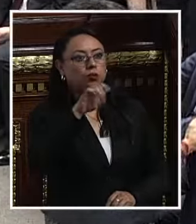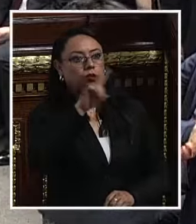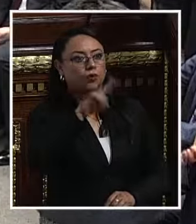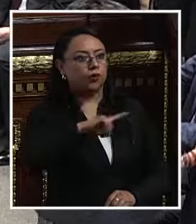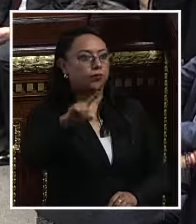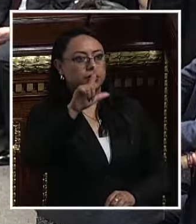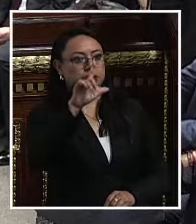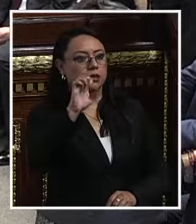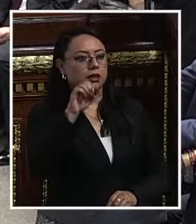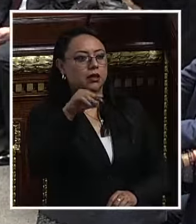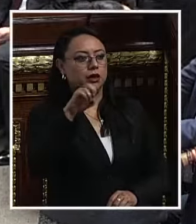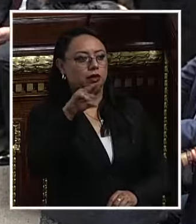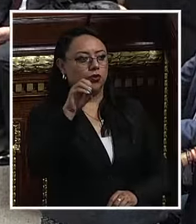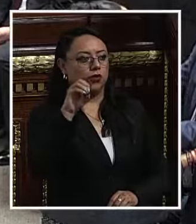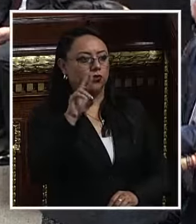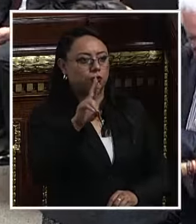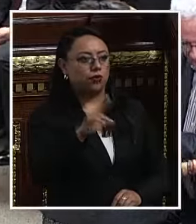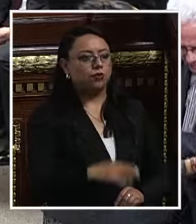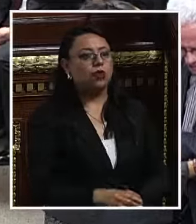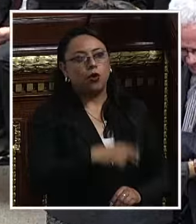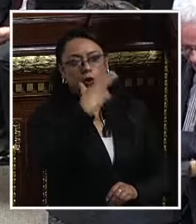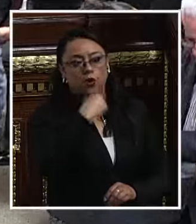González García Gerardo.